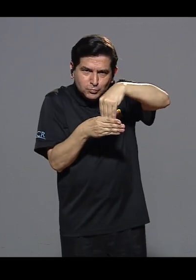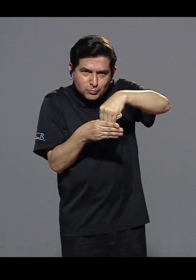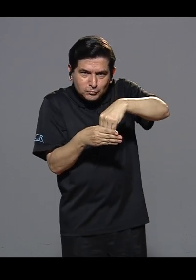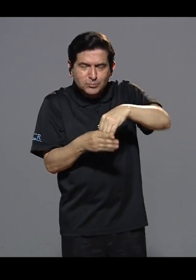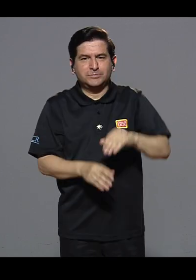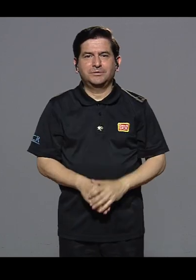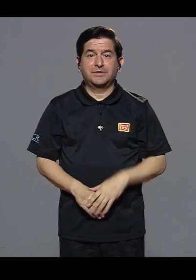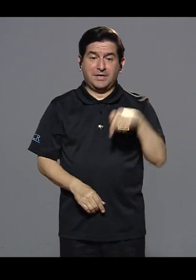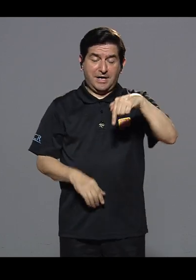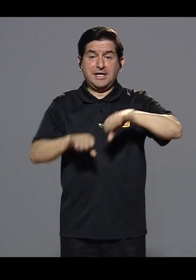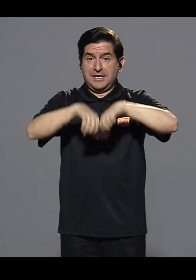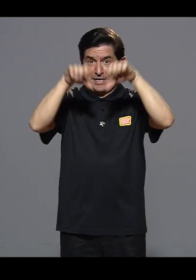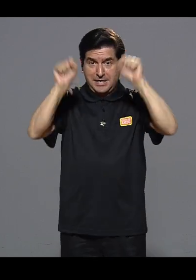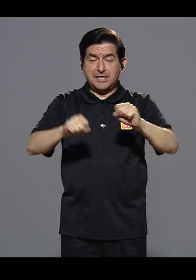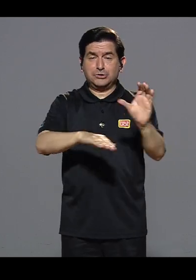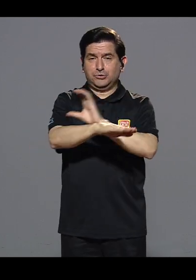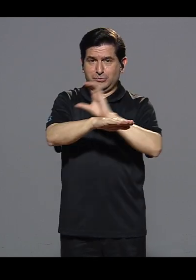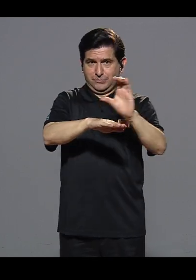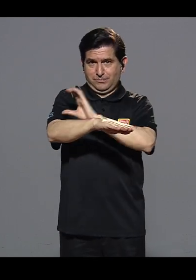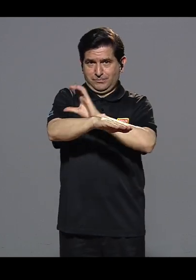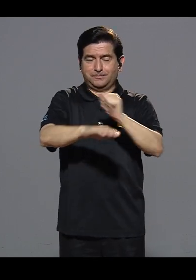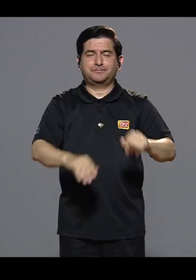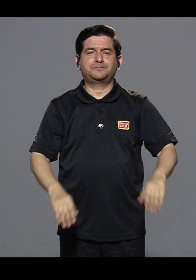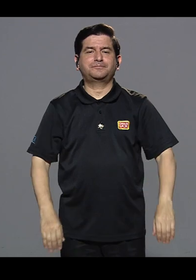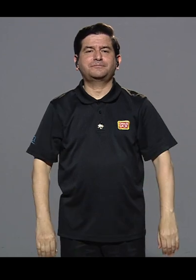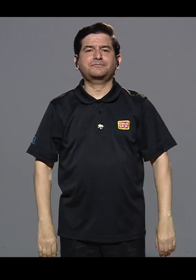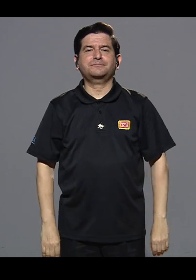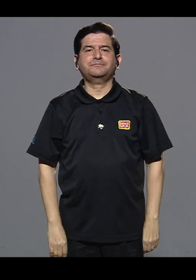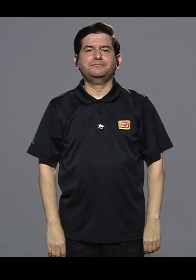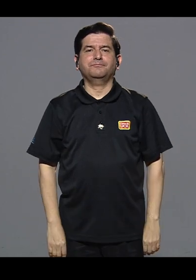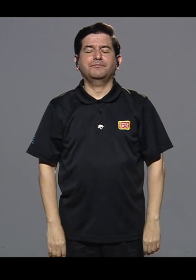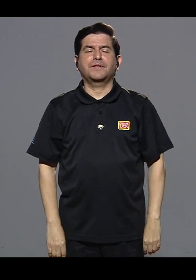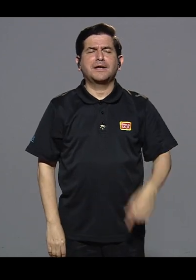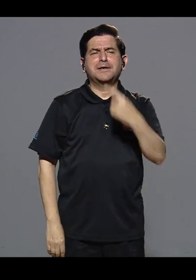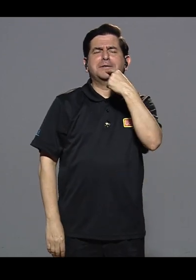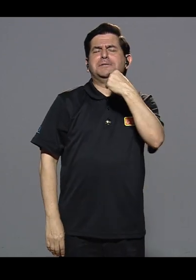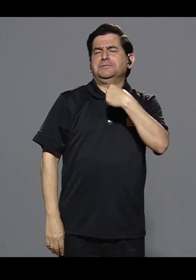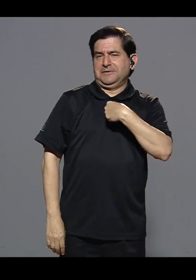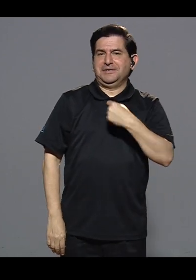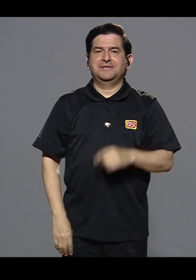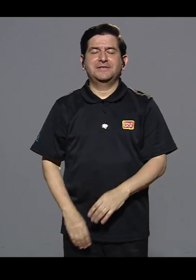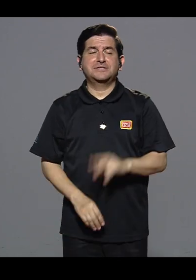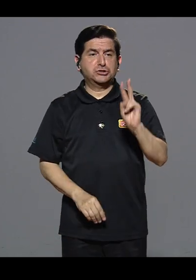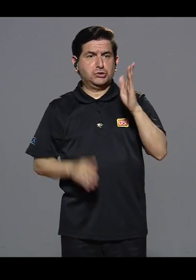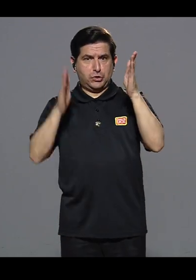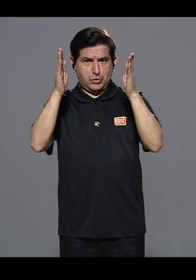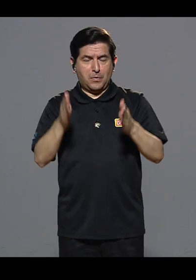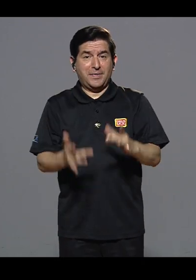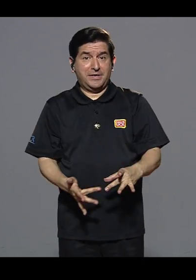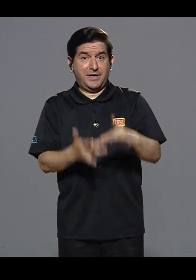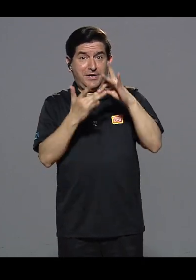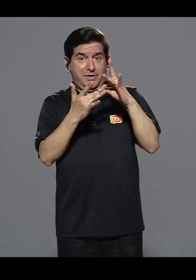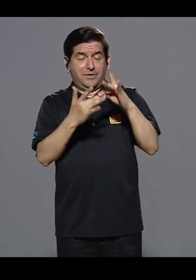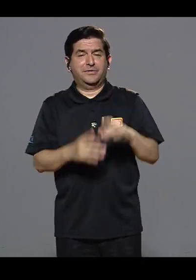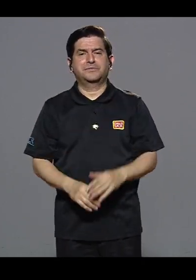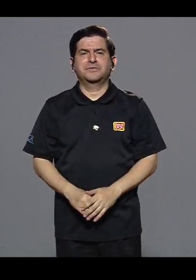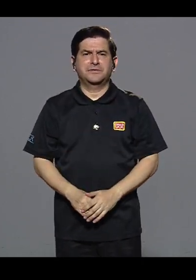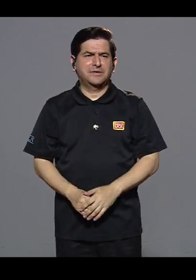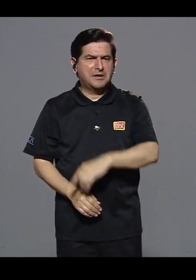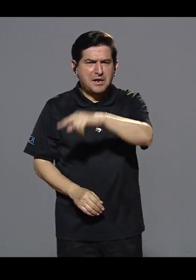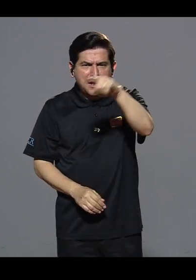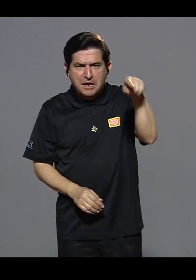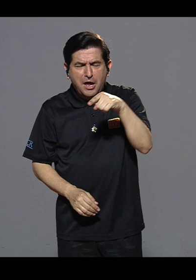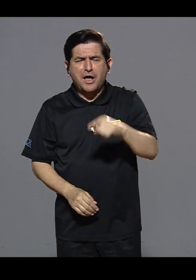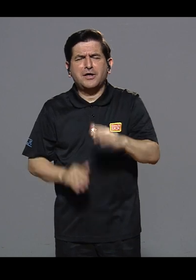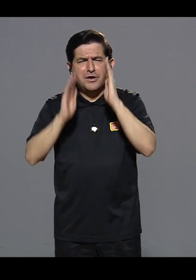involucrándose en estos sistemas computacionales. Me cuenta que los compañeros, en especial los